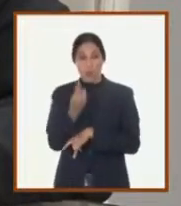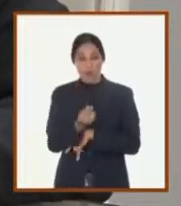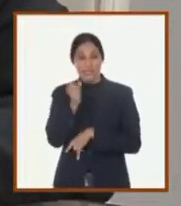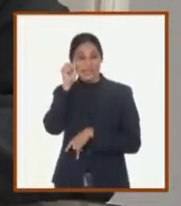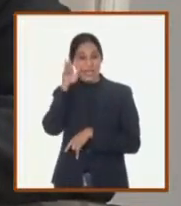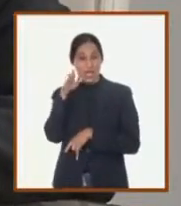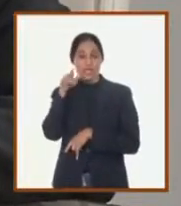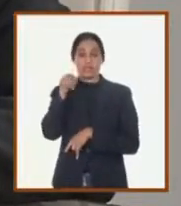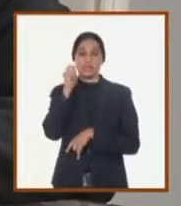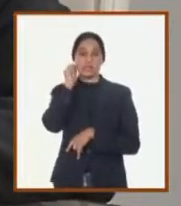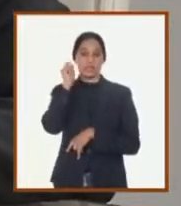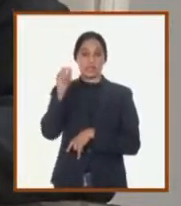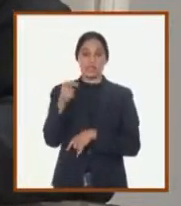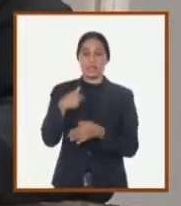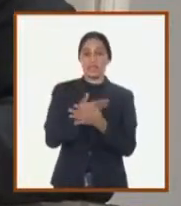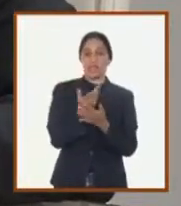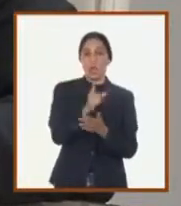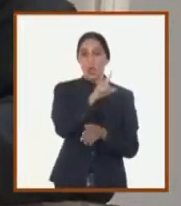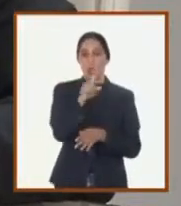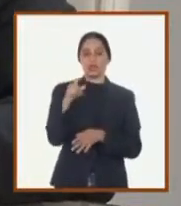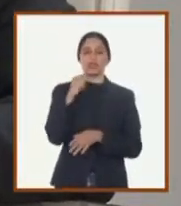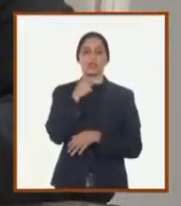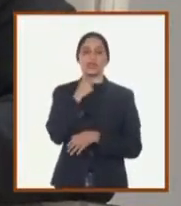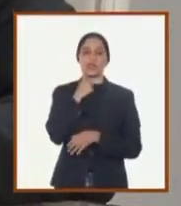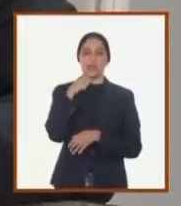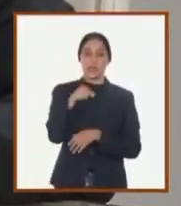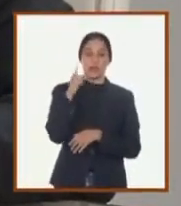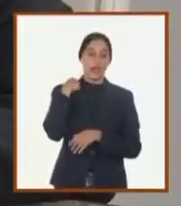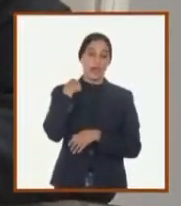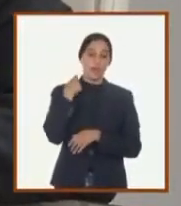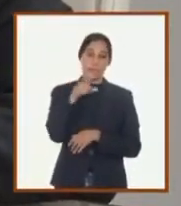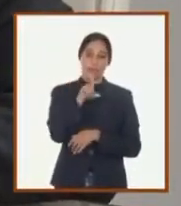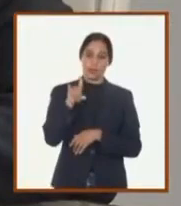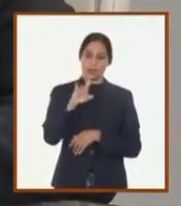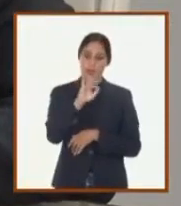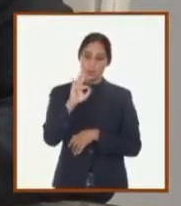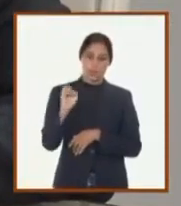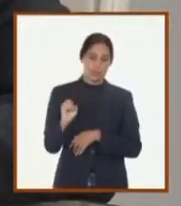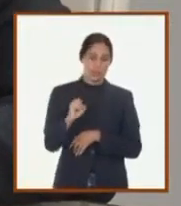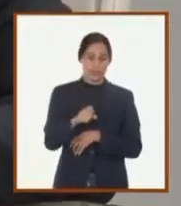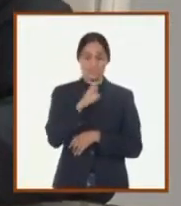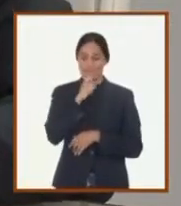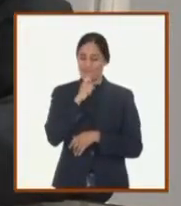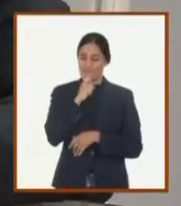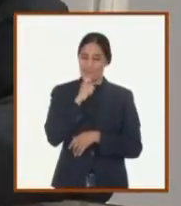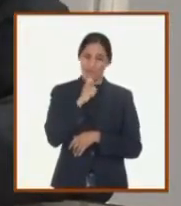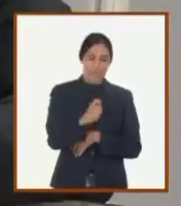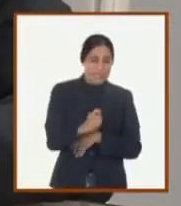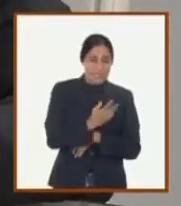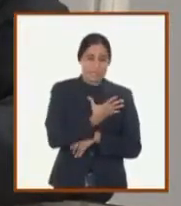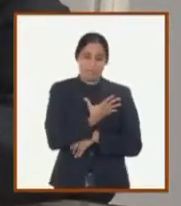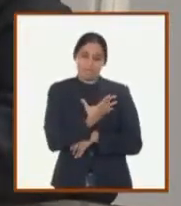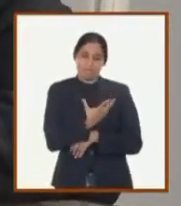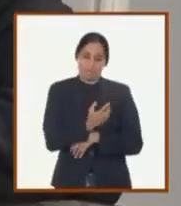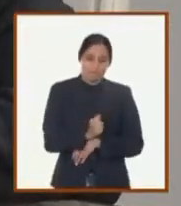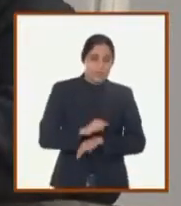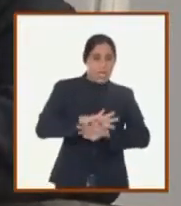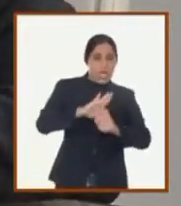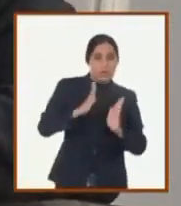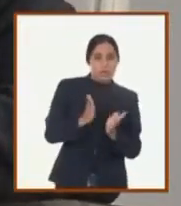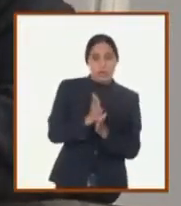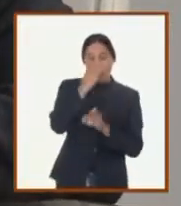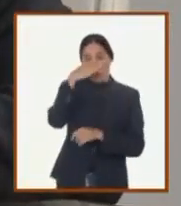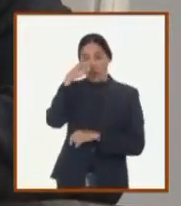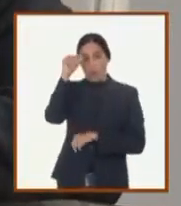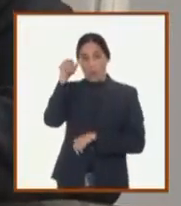11 de enero del año 1980 fue muy fuerte para todos los cubanos Y por supuesto en especial a